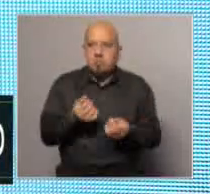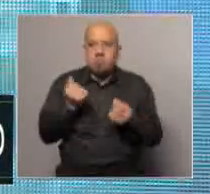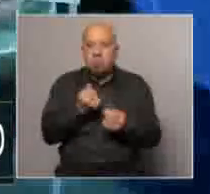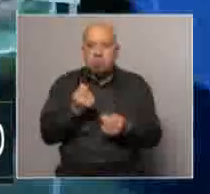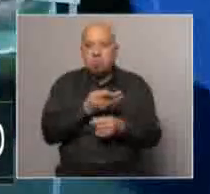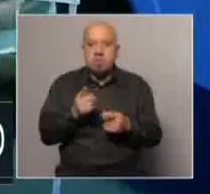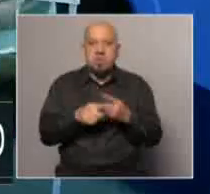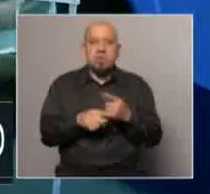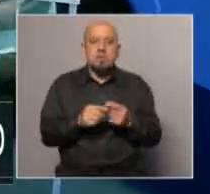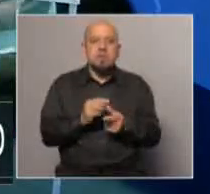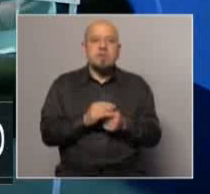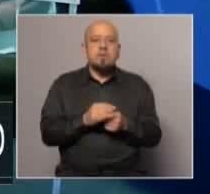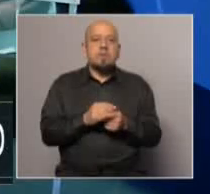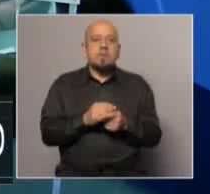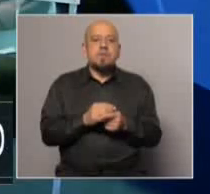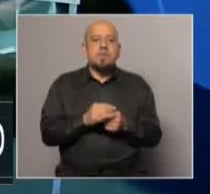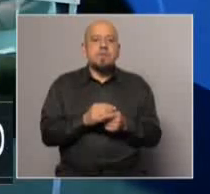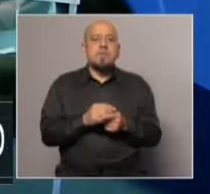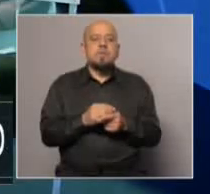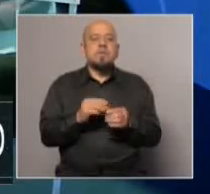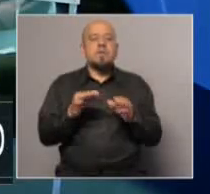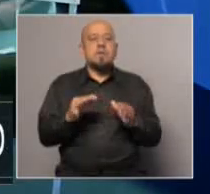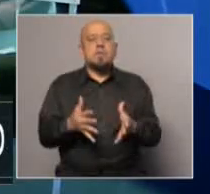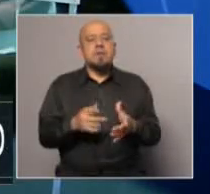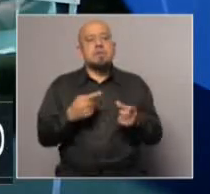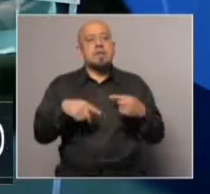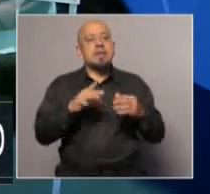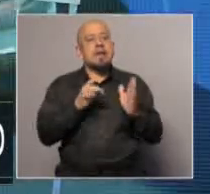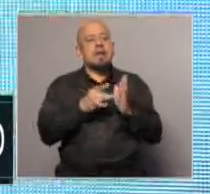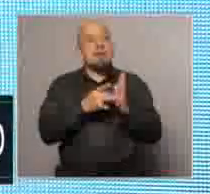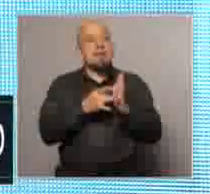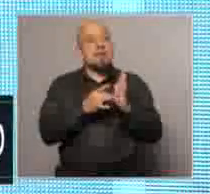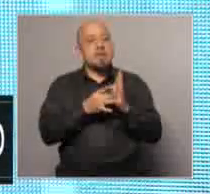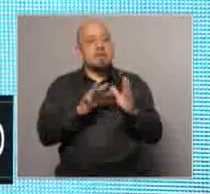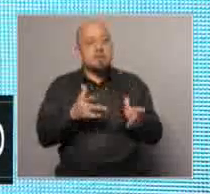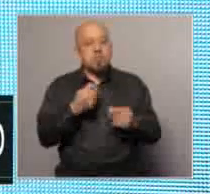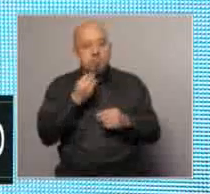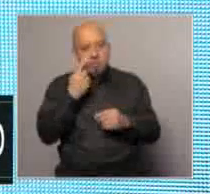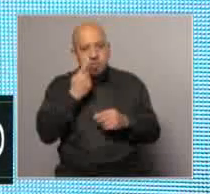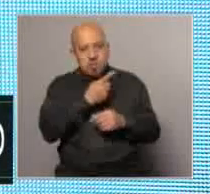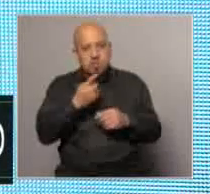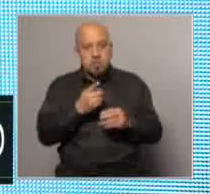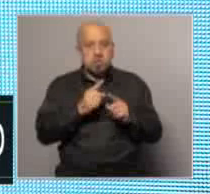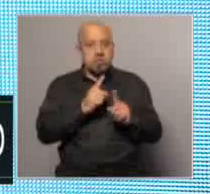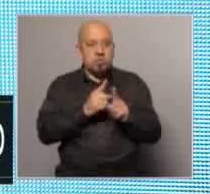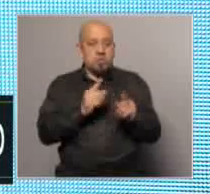mala. Que no es mala. Todo caso, lo que pasa es que la calidad de la fiscalización que nosotros hacemos no es de inteligencia.